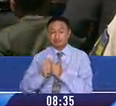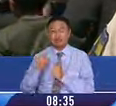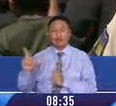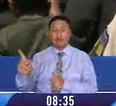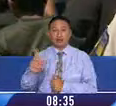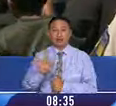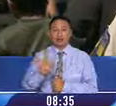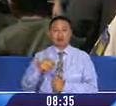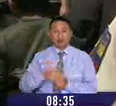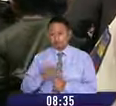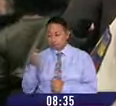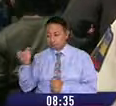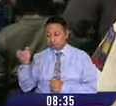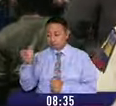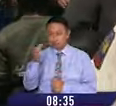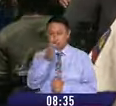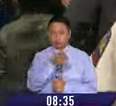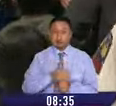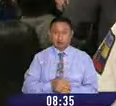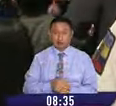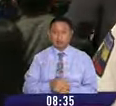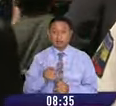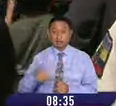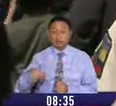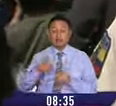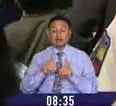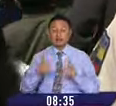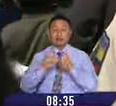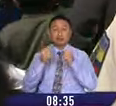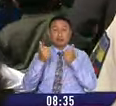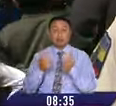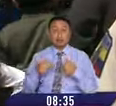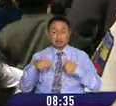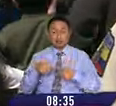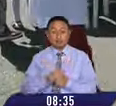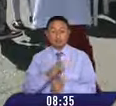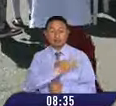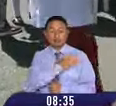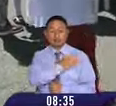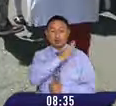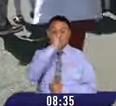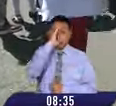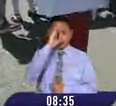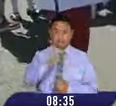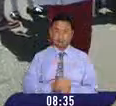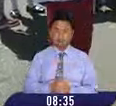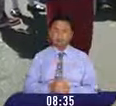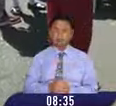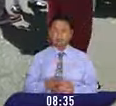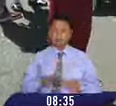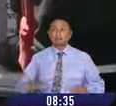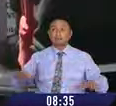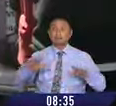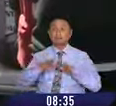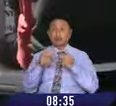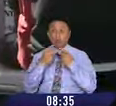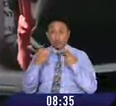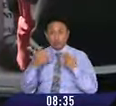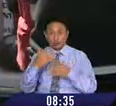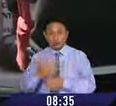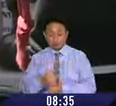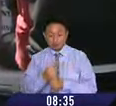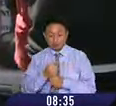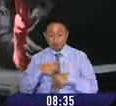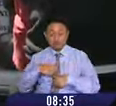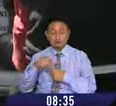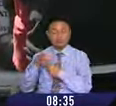circuitos para intervenir estos circuitos y de ahí sacar buenos resultados. Confíen en su Policía Nacional. La apropiación de los espacios públicos a través